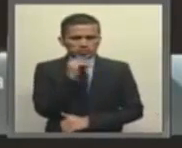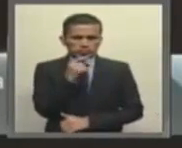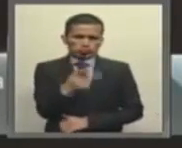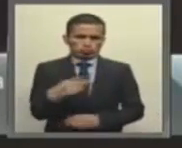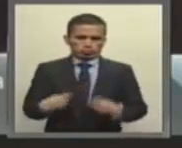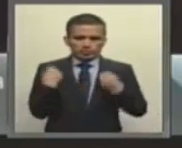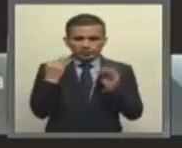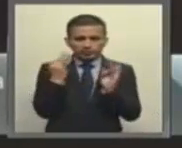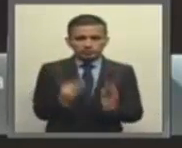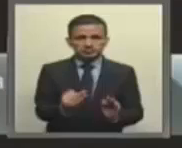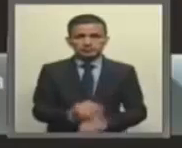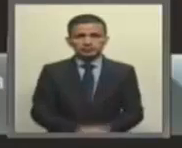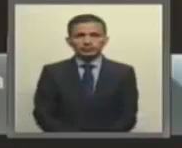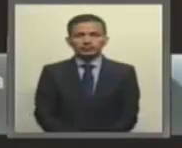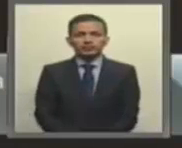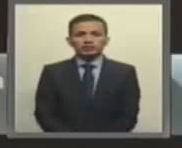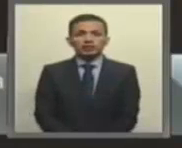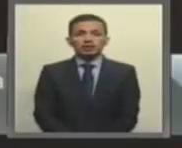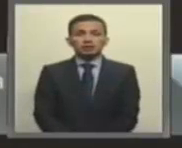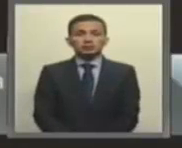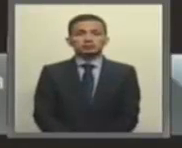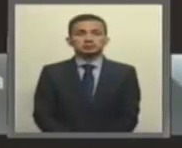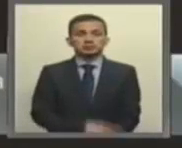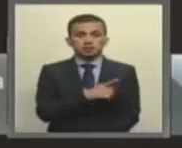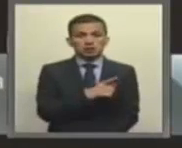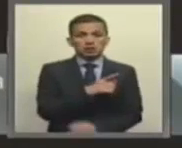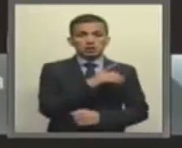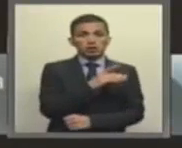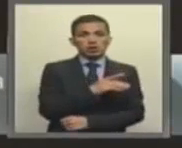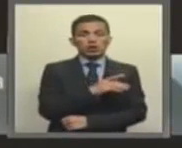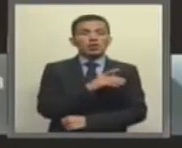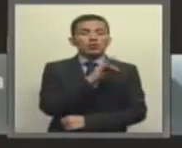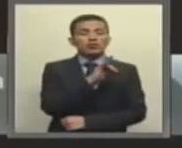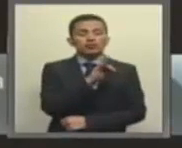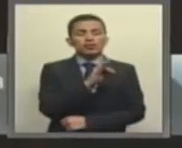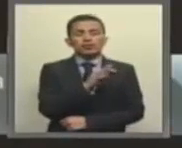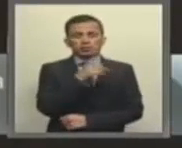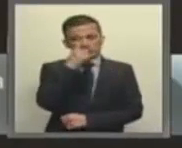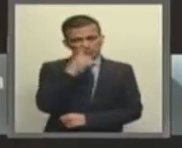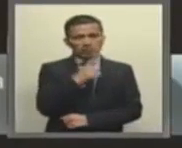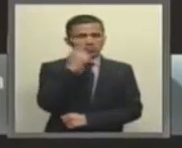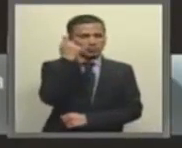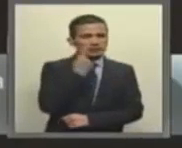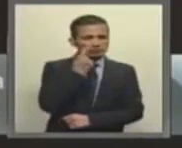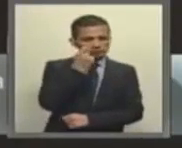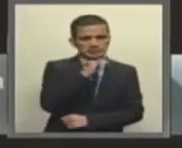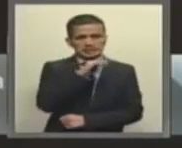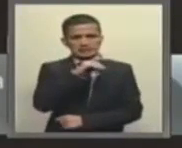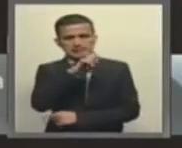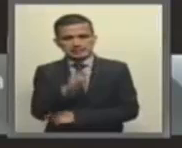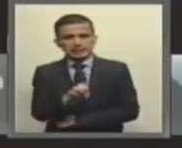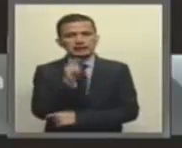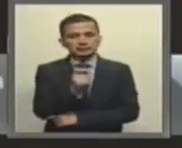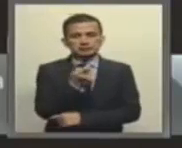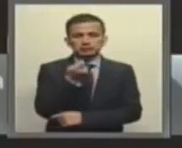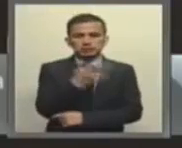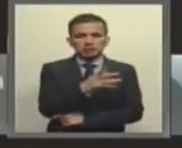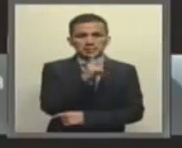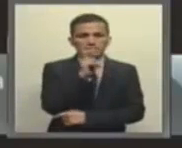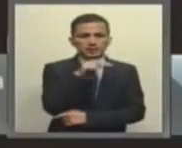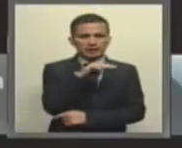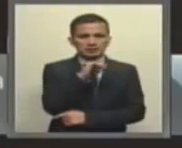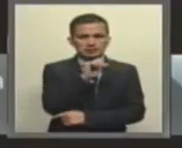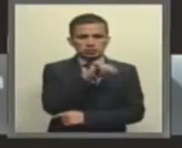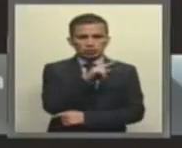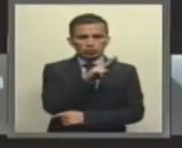vida. El Fondo Nacional de Pensiones de los Trabajadores al Servicio del Estado, denominado